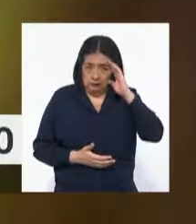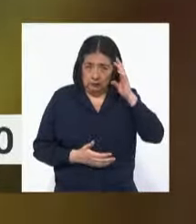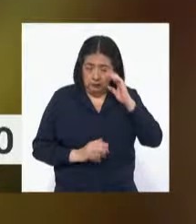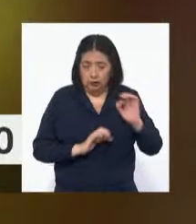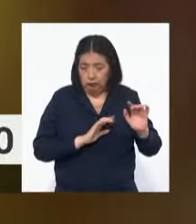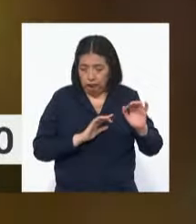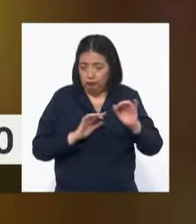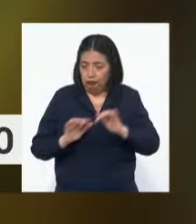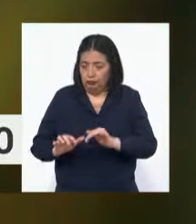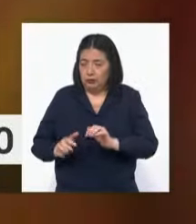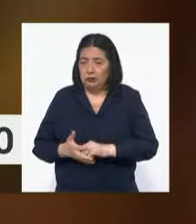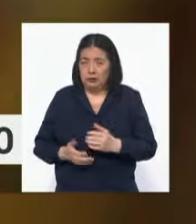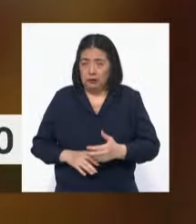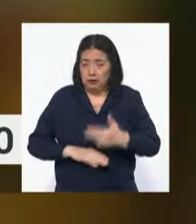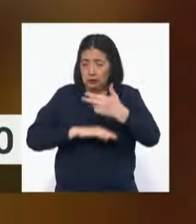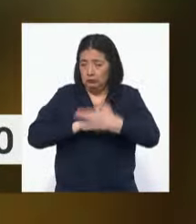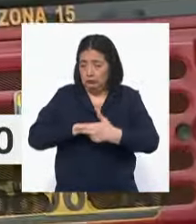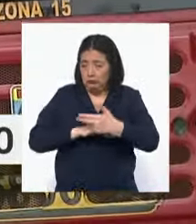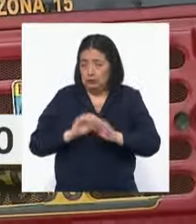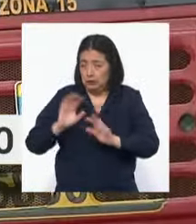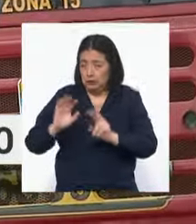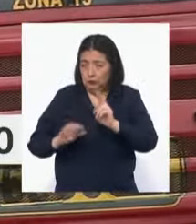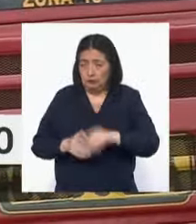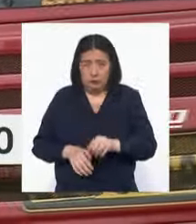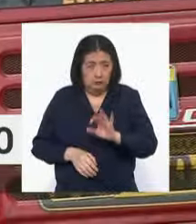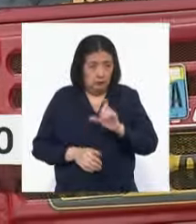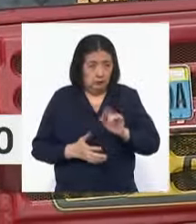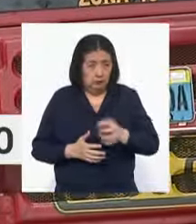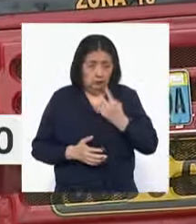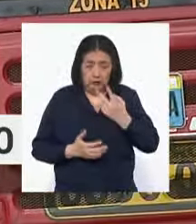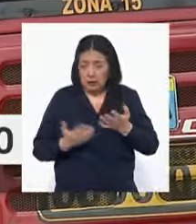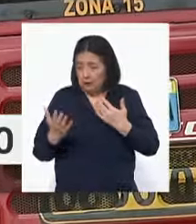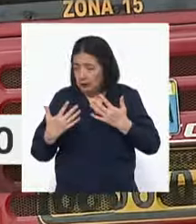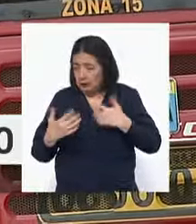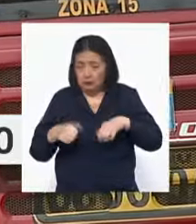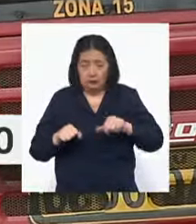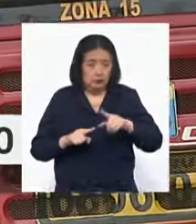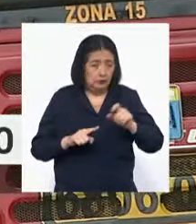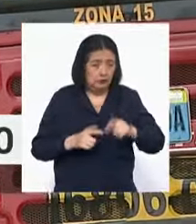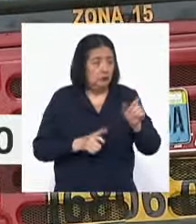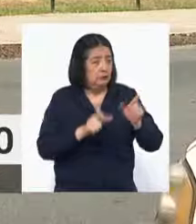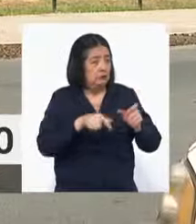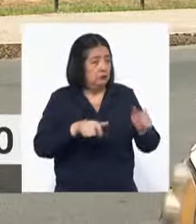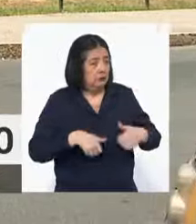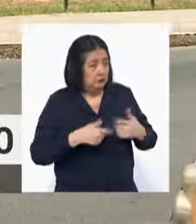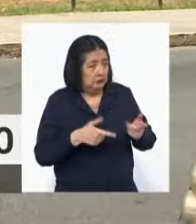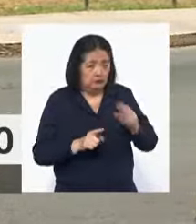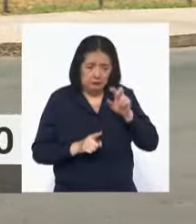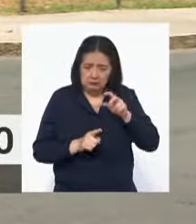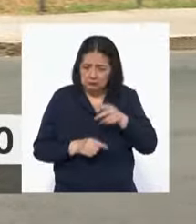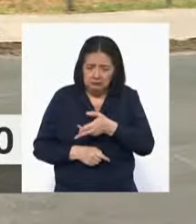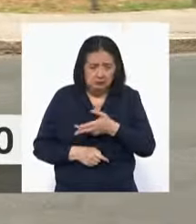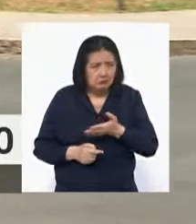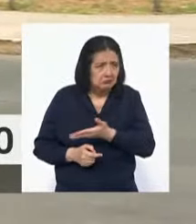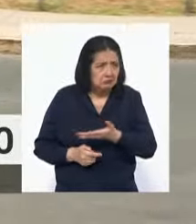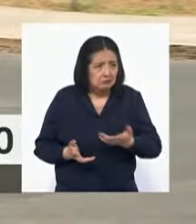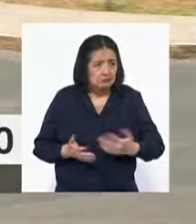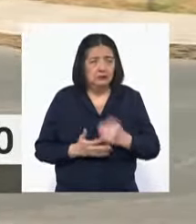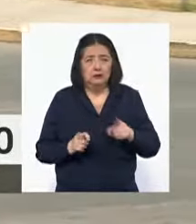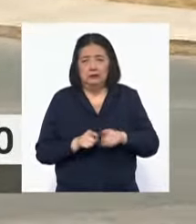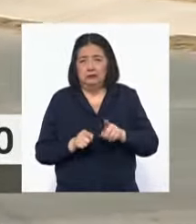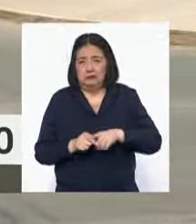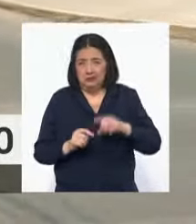policía al paradero 12 de Las Flores para entrevistar a mototaxistas y a vecinos del lugar y así recabar información y cámaras